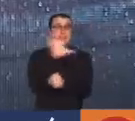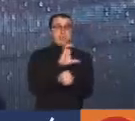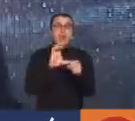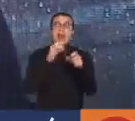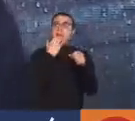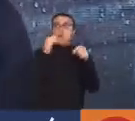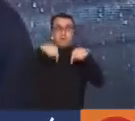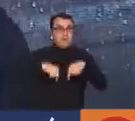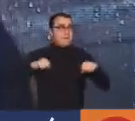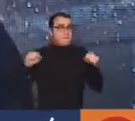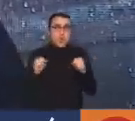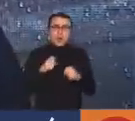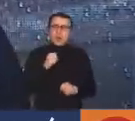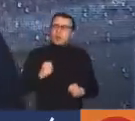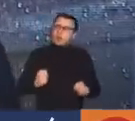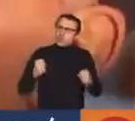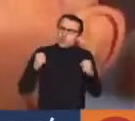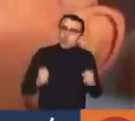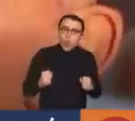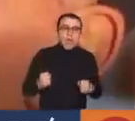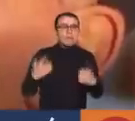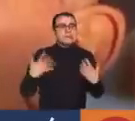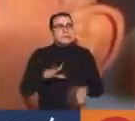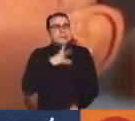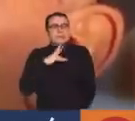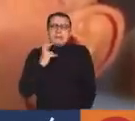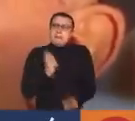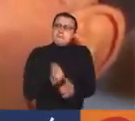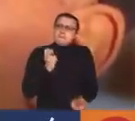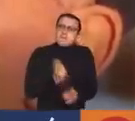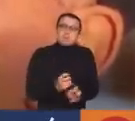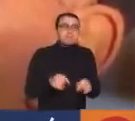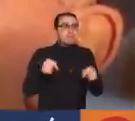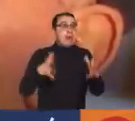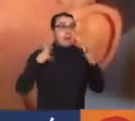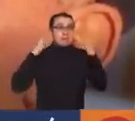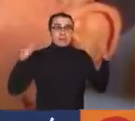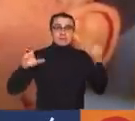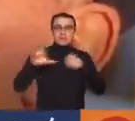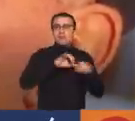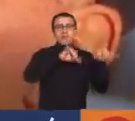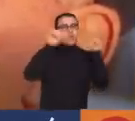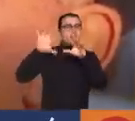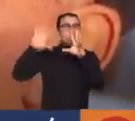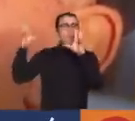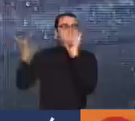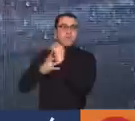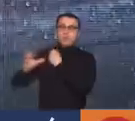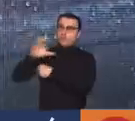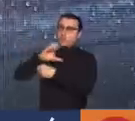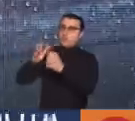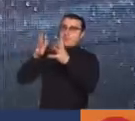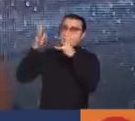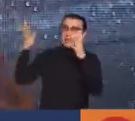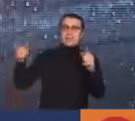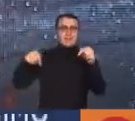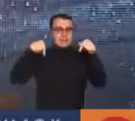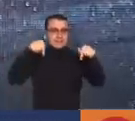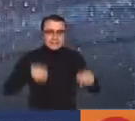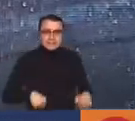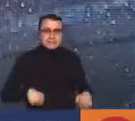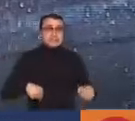tan duras como Bogotá, tan difíciles como las grandes ciudades del mundo, esta con un